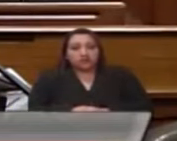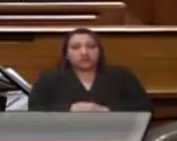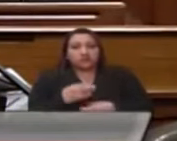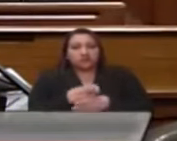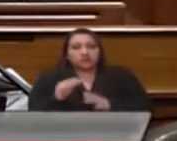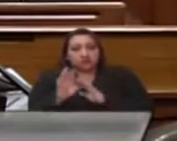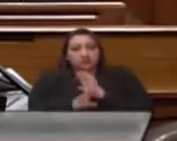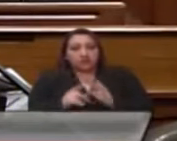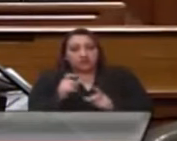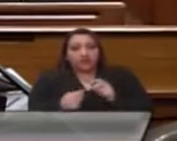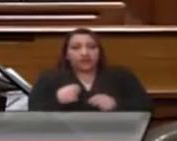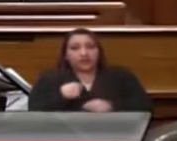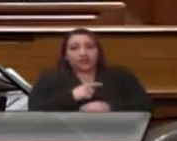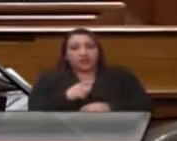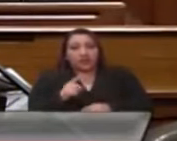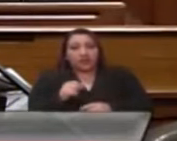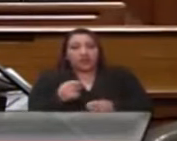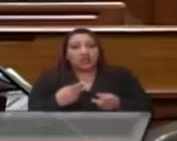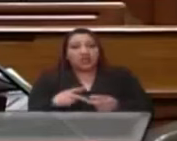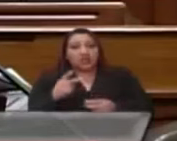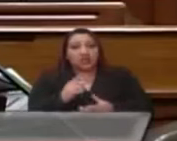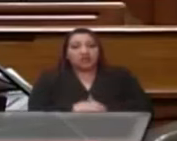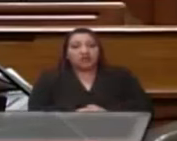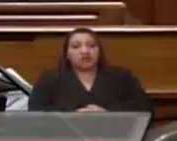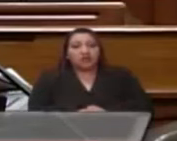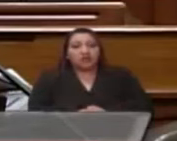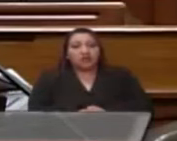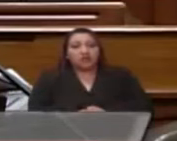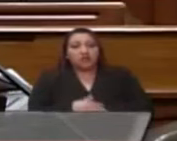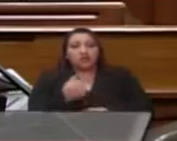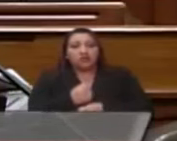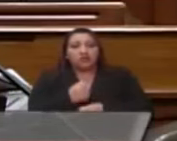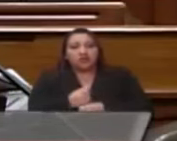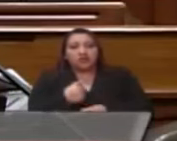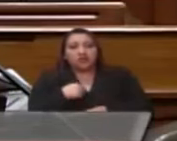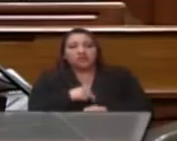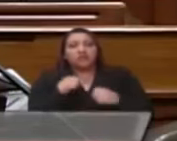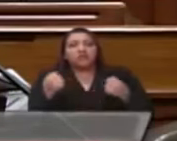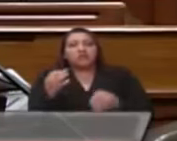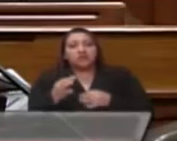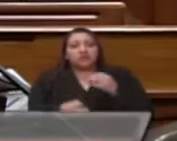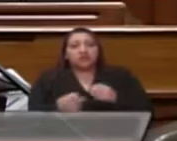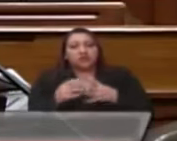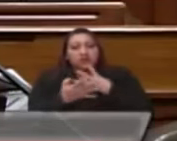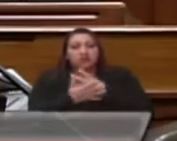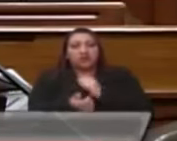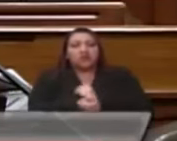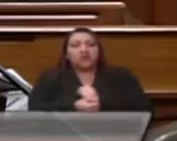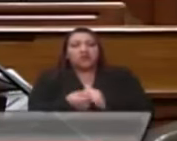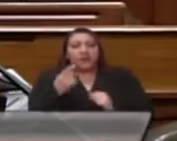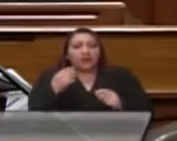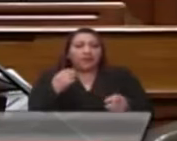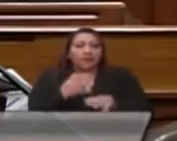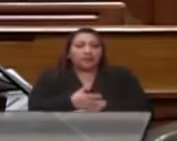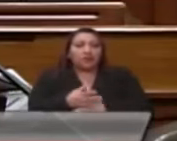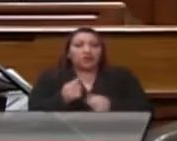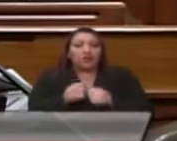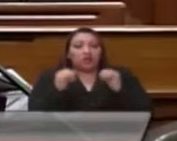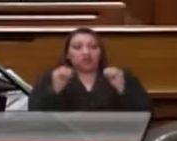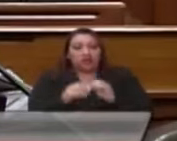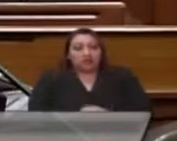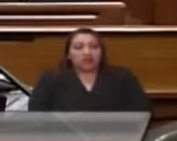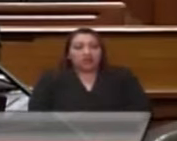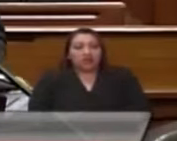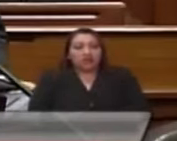sistema de protección de denunciantes y el incremento de la efectividad de nuestro sistema jurídico penal para imponer la